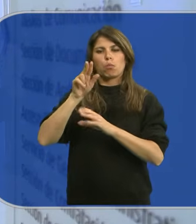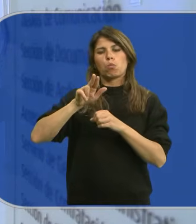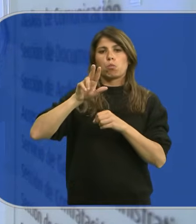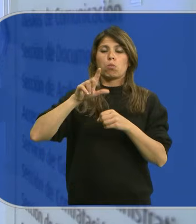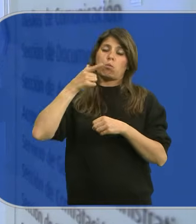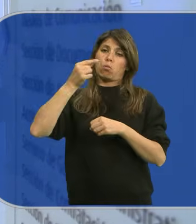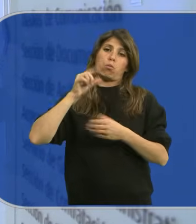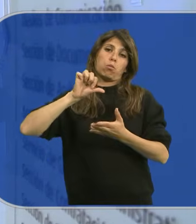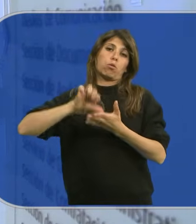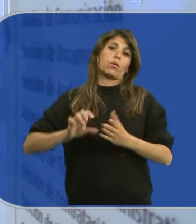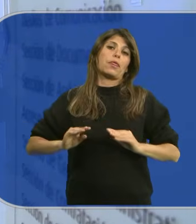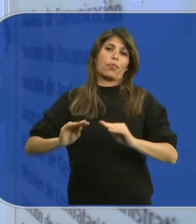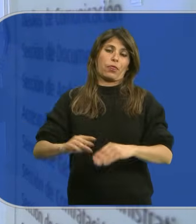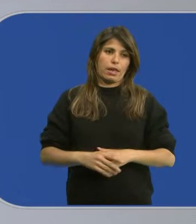provincia.